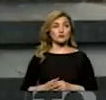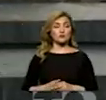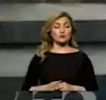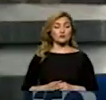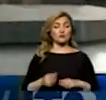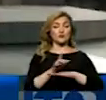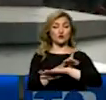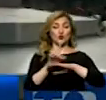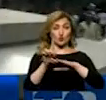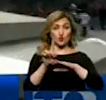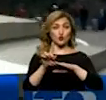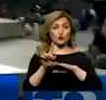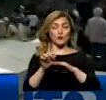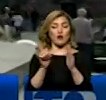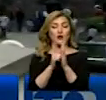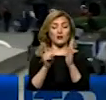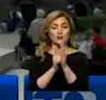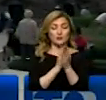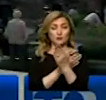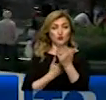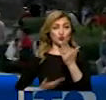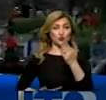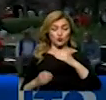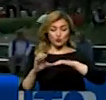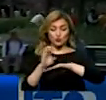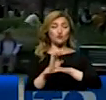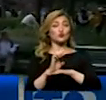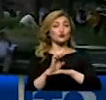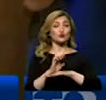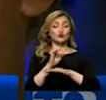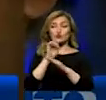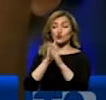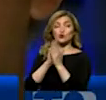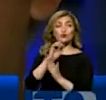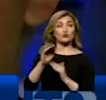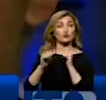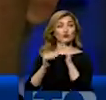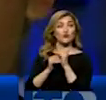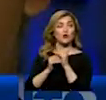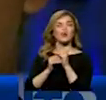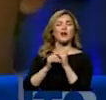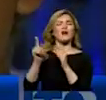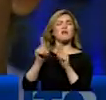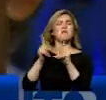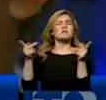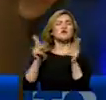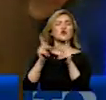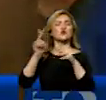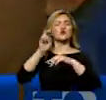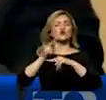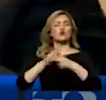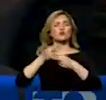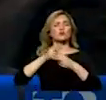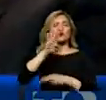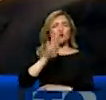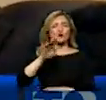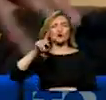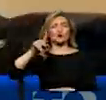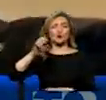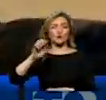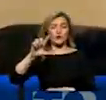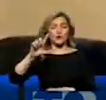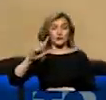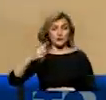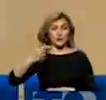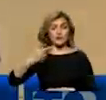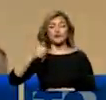Desde la Dirección de Síntesis y Alertas de la Presidencia de la República se gestó la demanda contra el portal 4 Pelagatos, pero la intención de